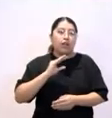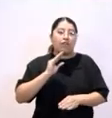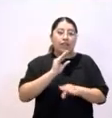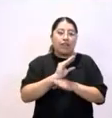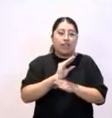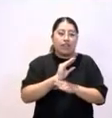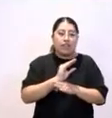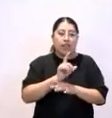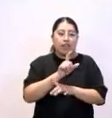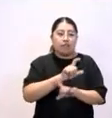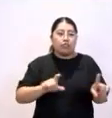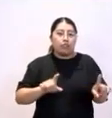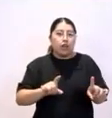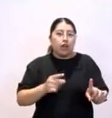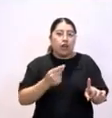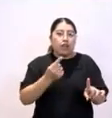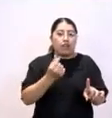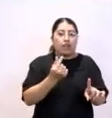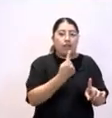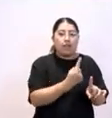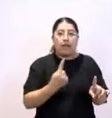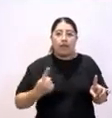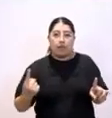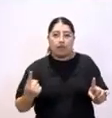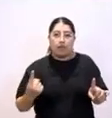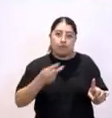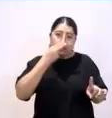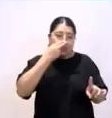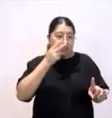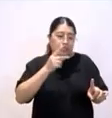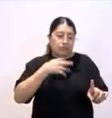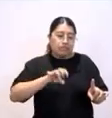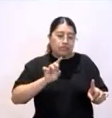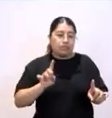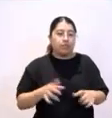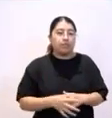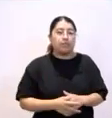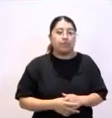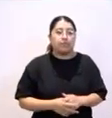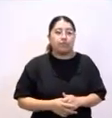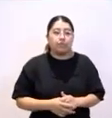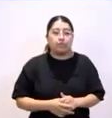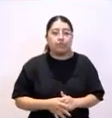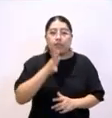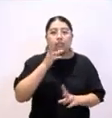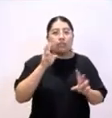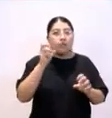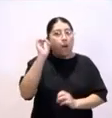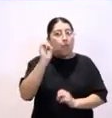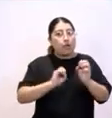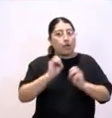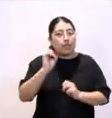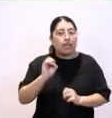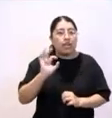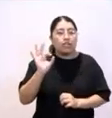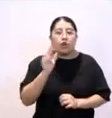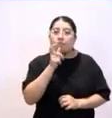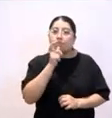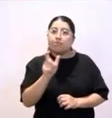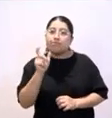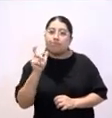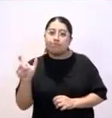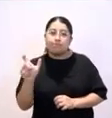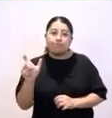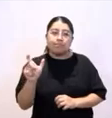persona. Pues creo que no nos conviene, ¿no? Cuando hablamos de porcentajes o de términos, no podemos coger